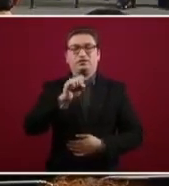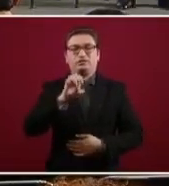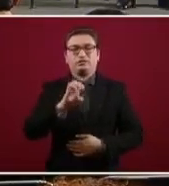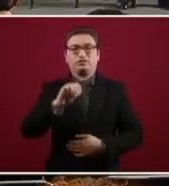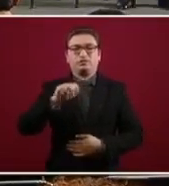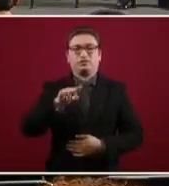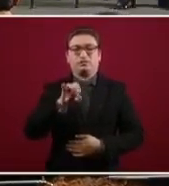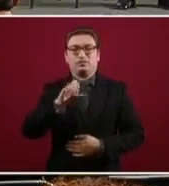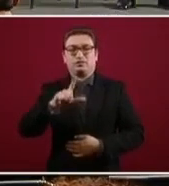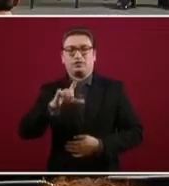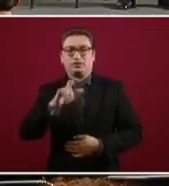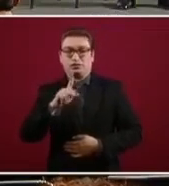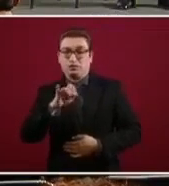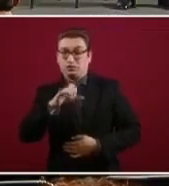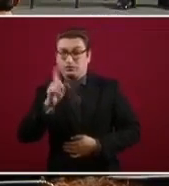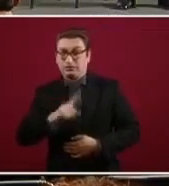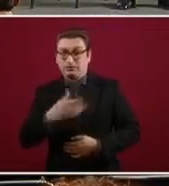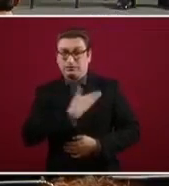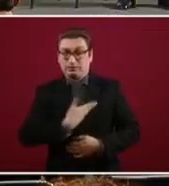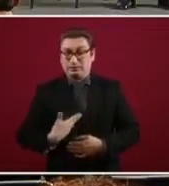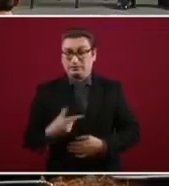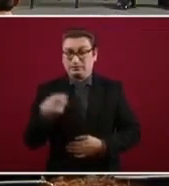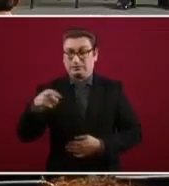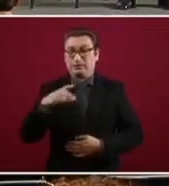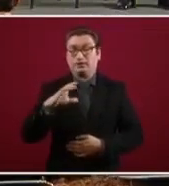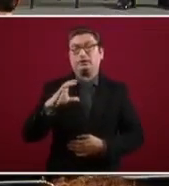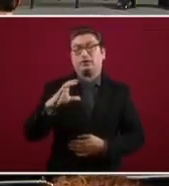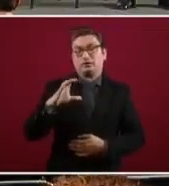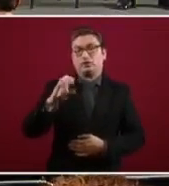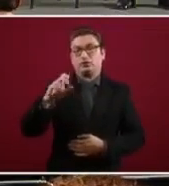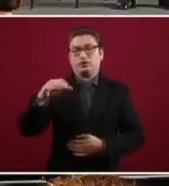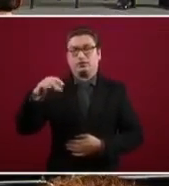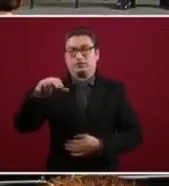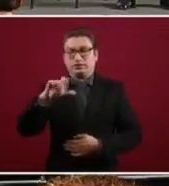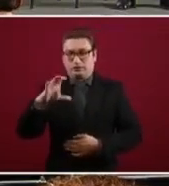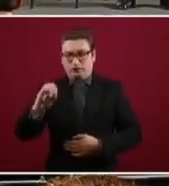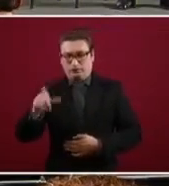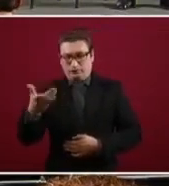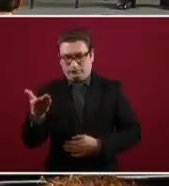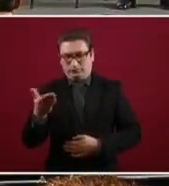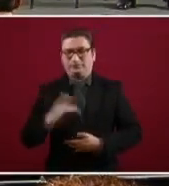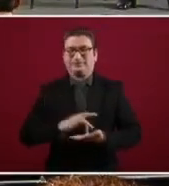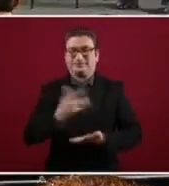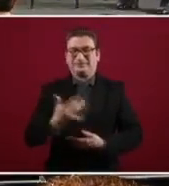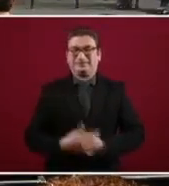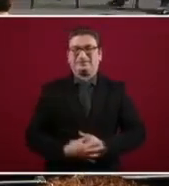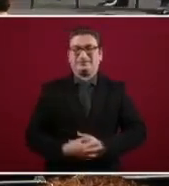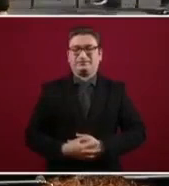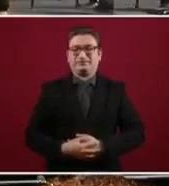presidente de la cámara de comercio de la concanaco gracias